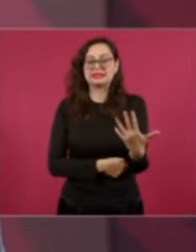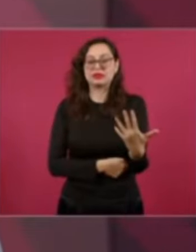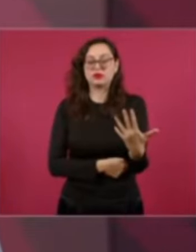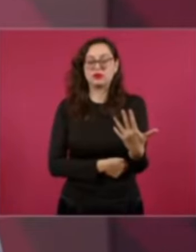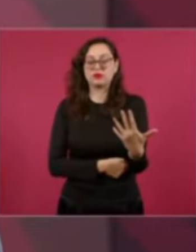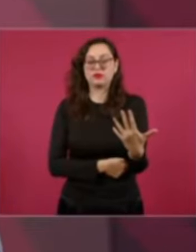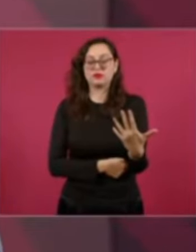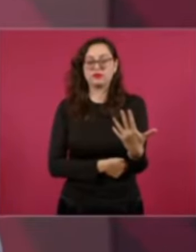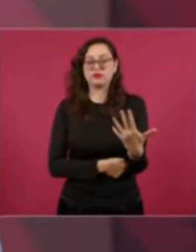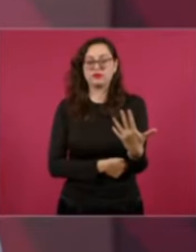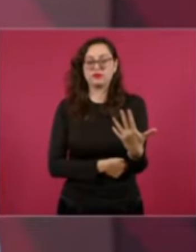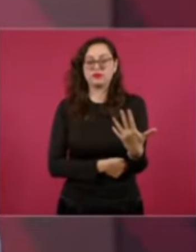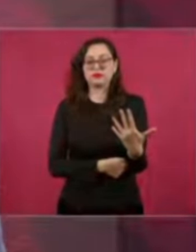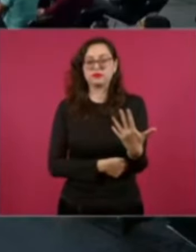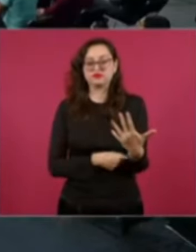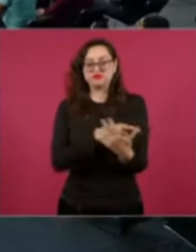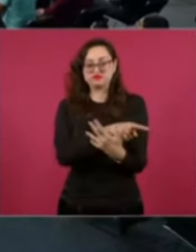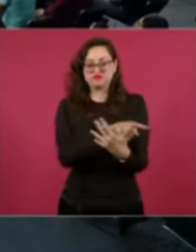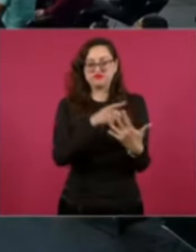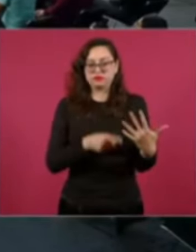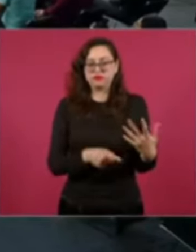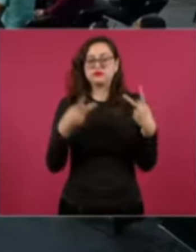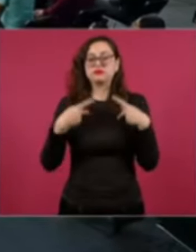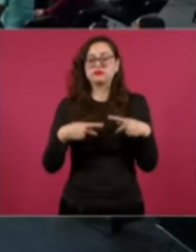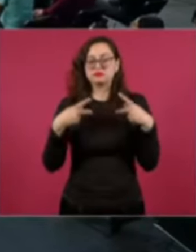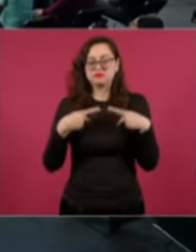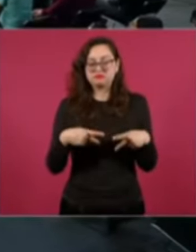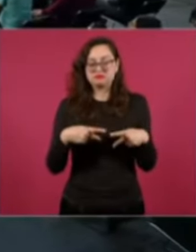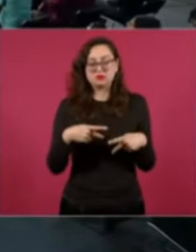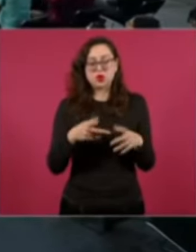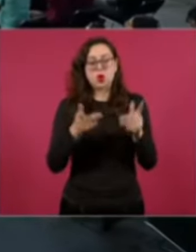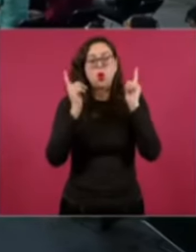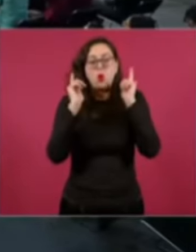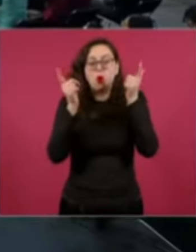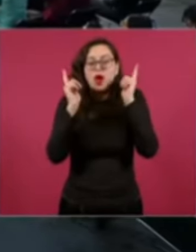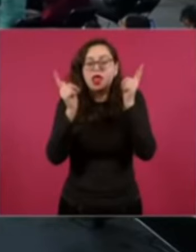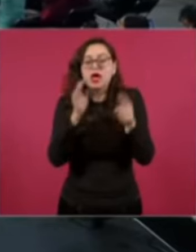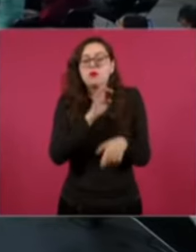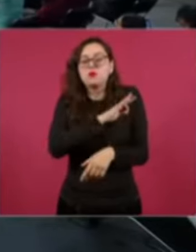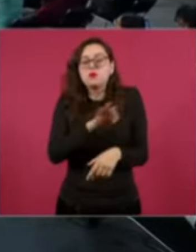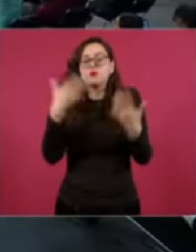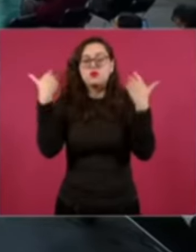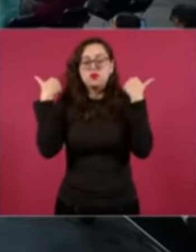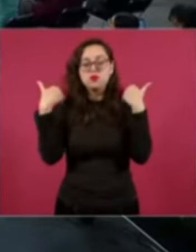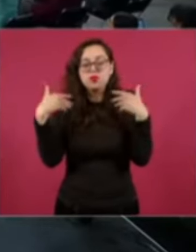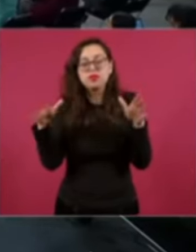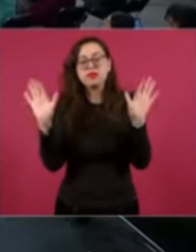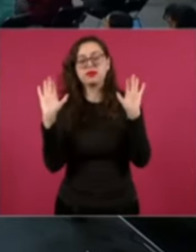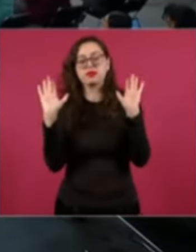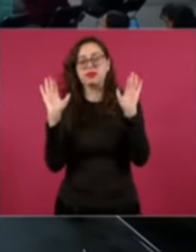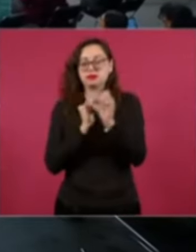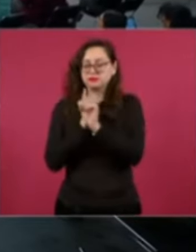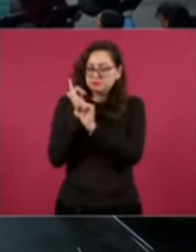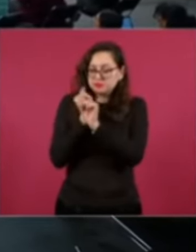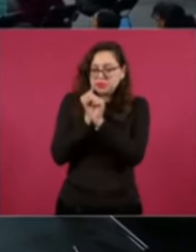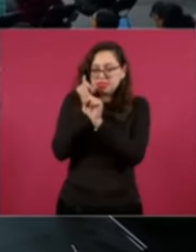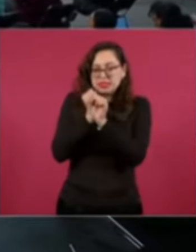Amigos y amigas, que tengan excelente día. El presidente López Obrador no aguantó más y reta a